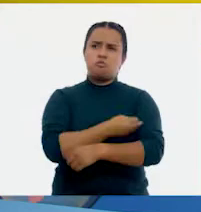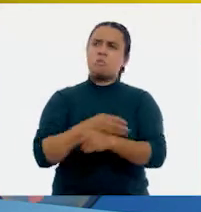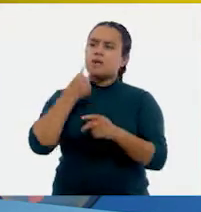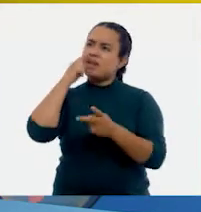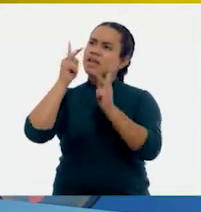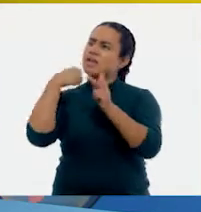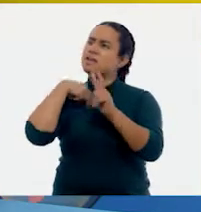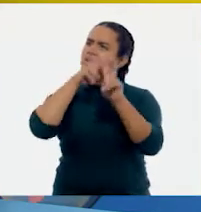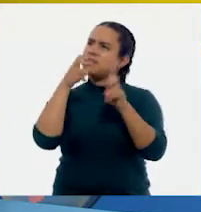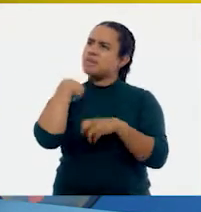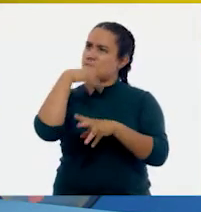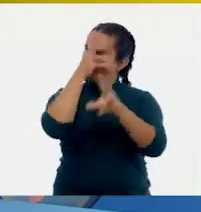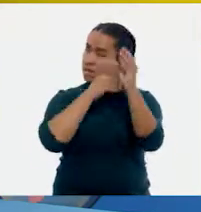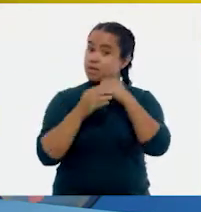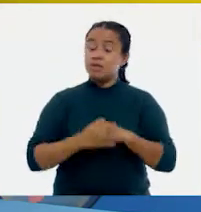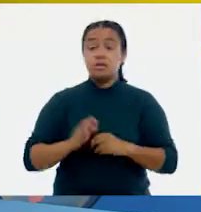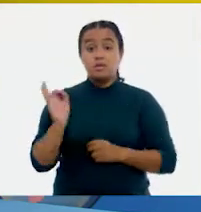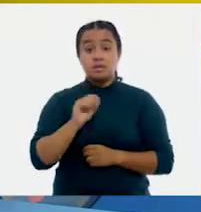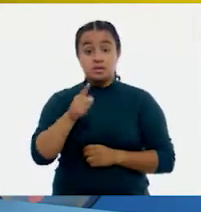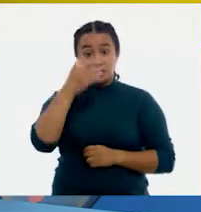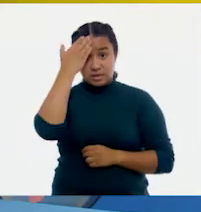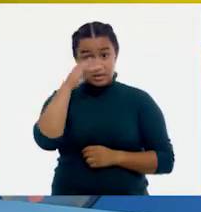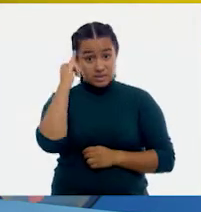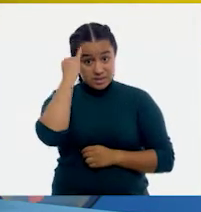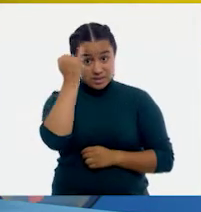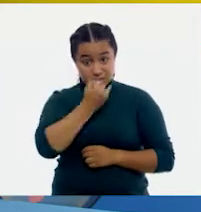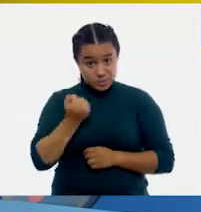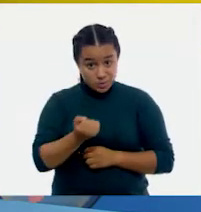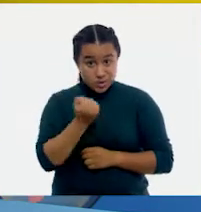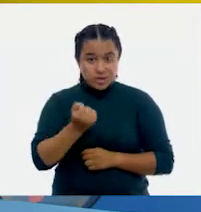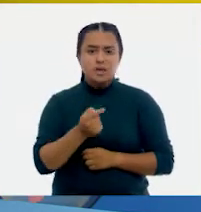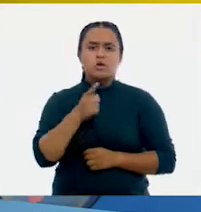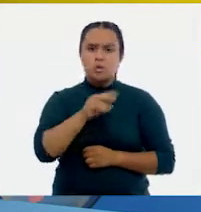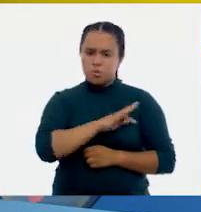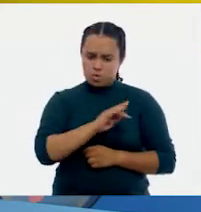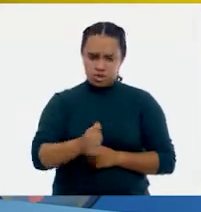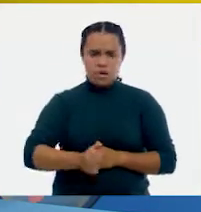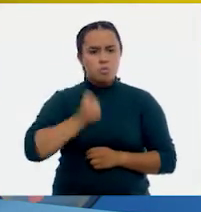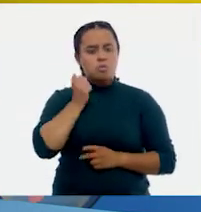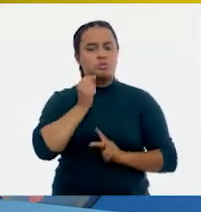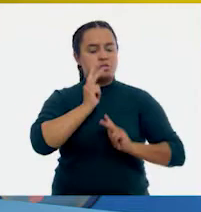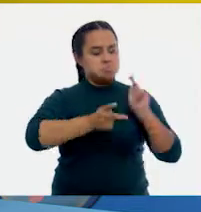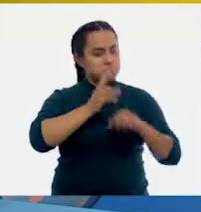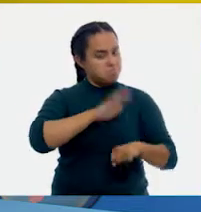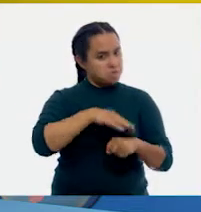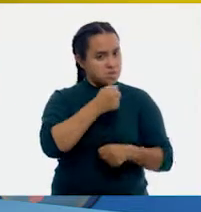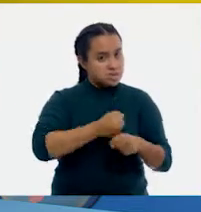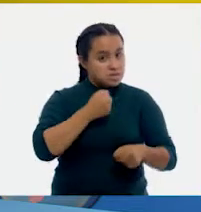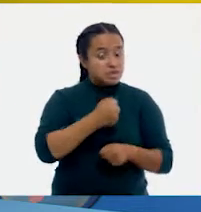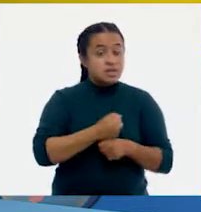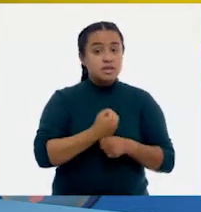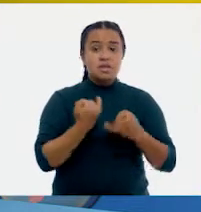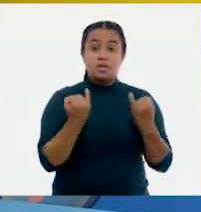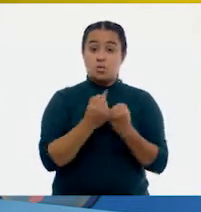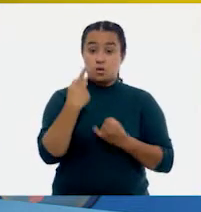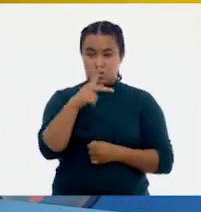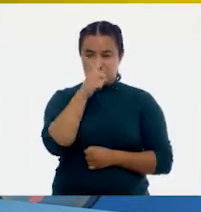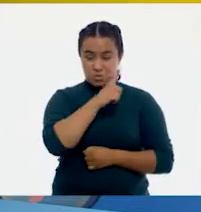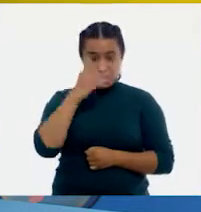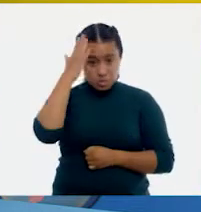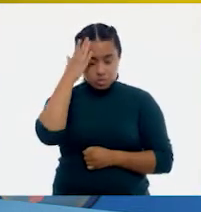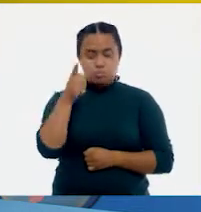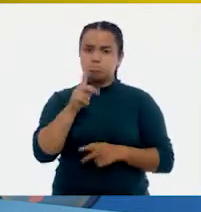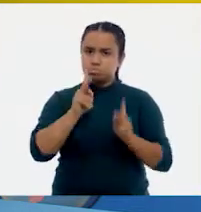familia. Si tienes la fortuna de hablar una lengua indígena, aprovecha también este momento para practicarla y platicar con tu familia en tu